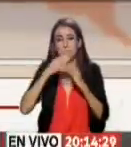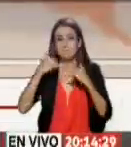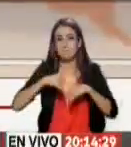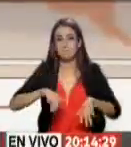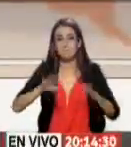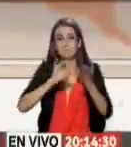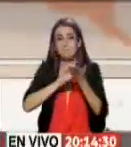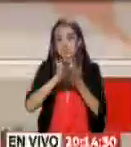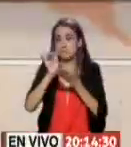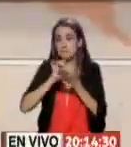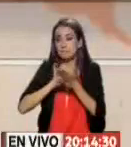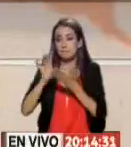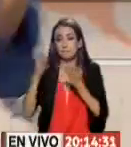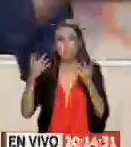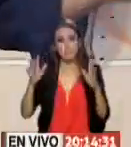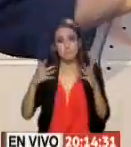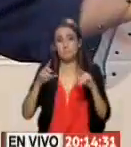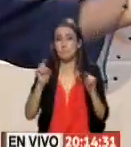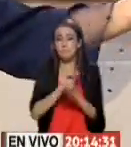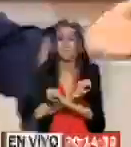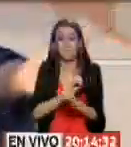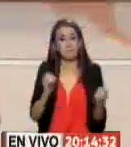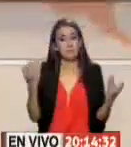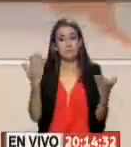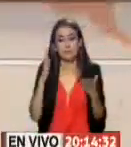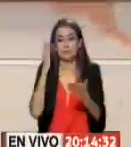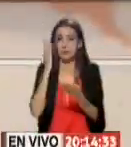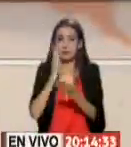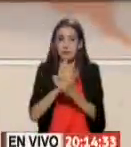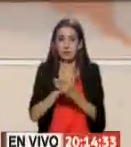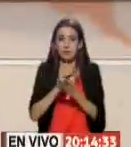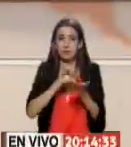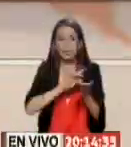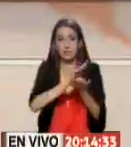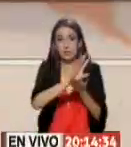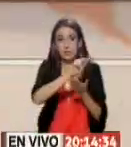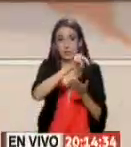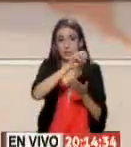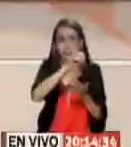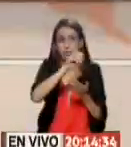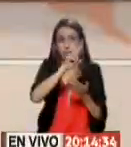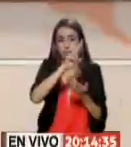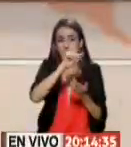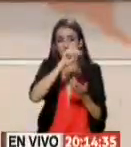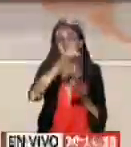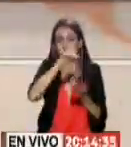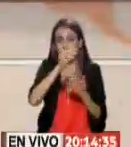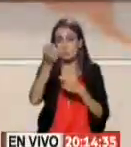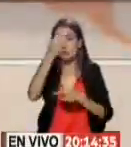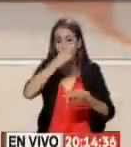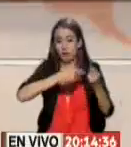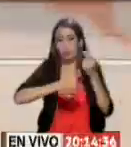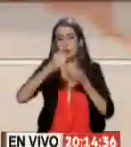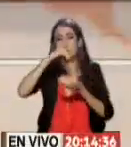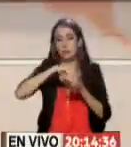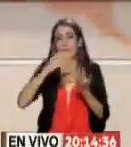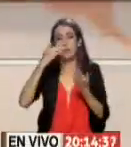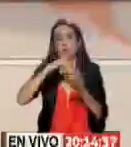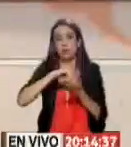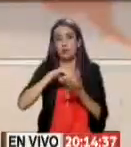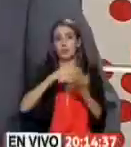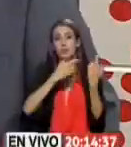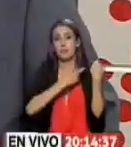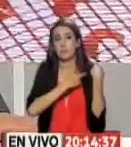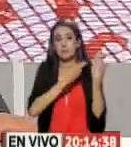señora Ana Galarza, tampoco deberían destituirle a la asambleísta Norma Vallejo y deberían restituirle su cargo de